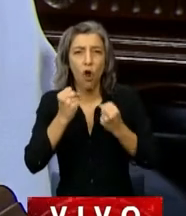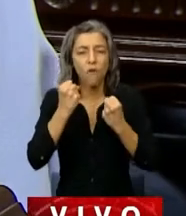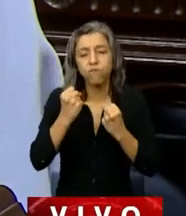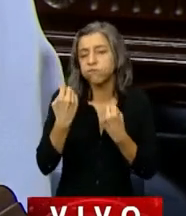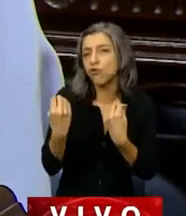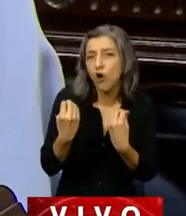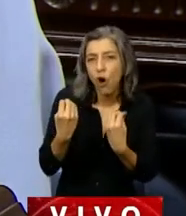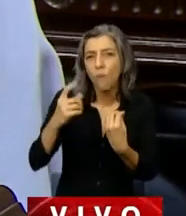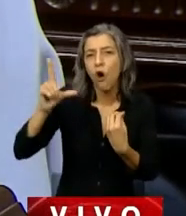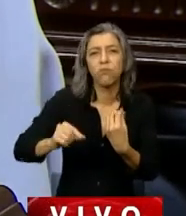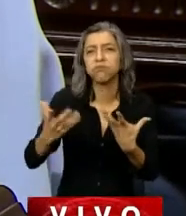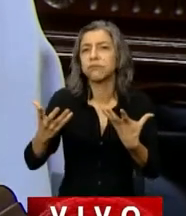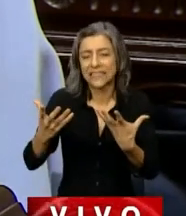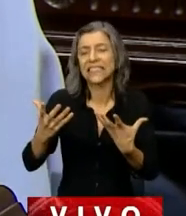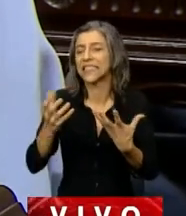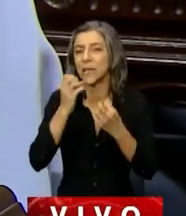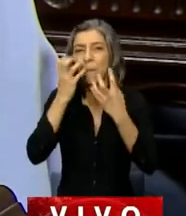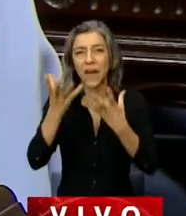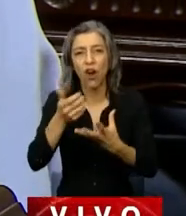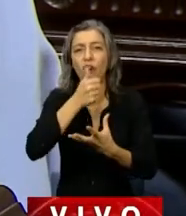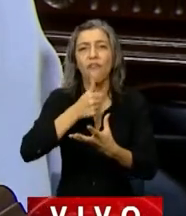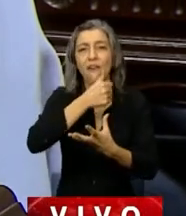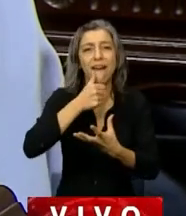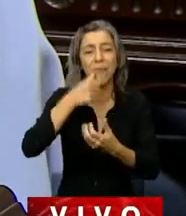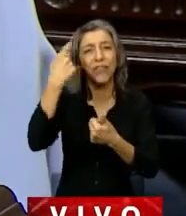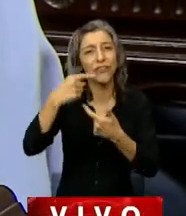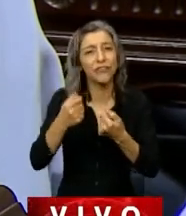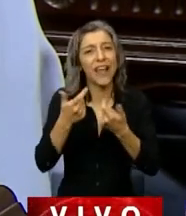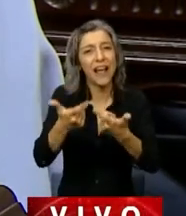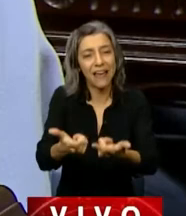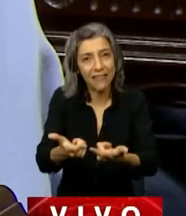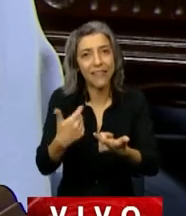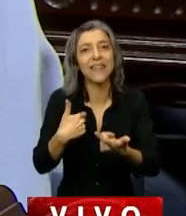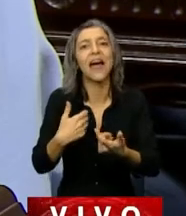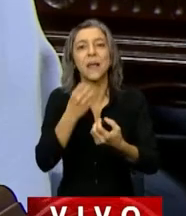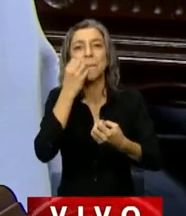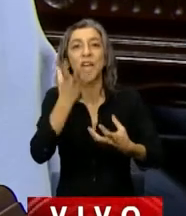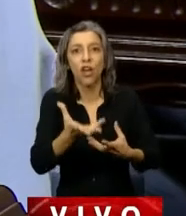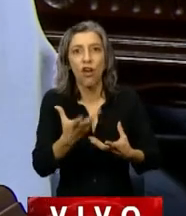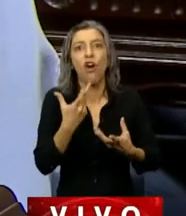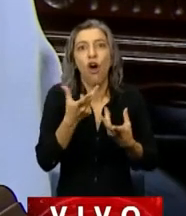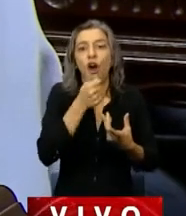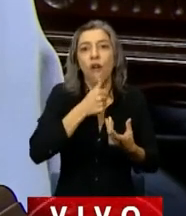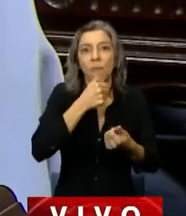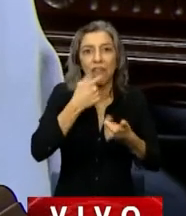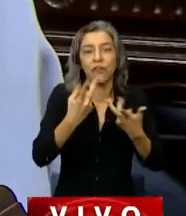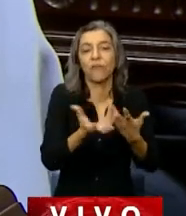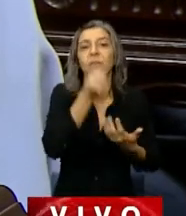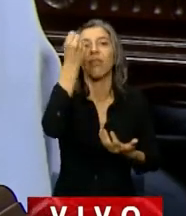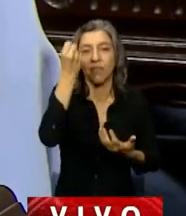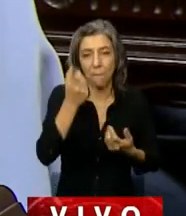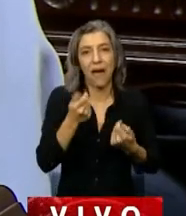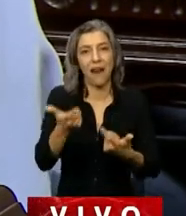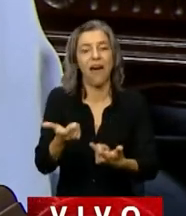También mejorar la disponibilidad de medicamentos esenciales para el cuidado paliativo, incrementar la capacidad del